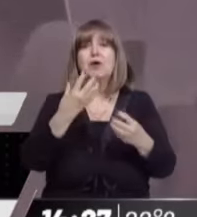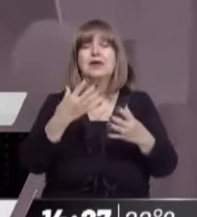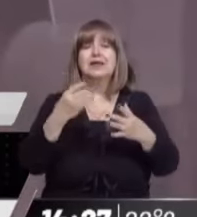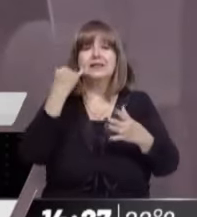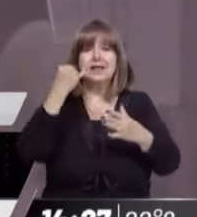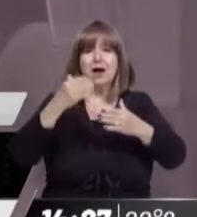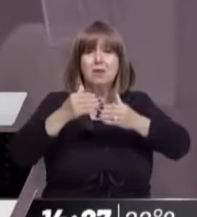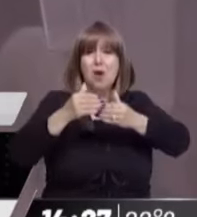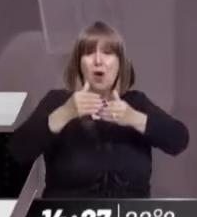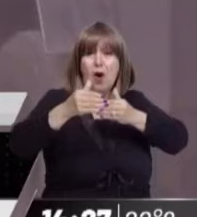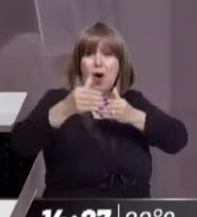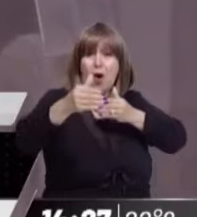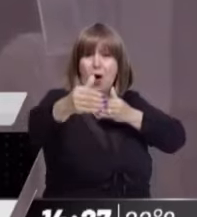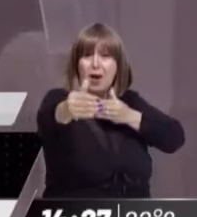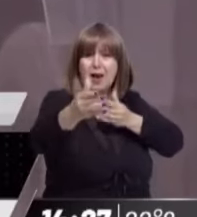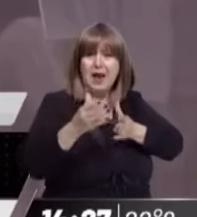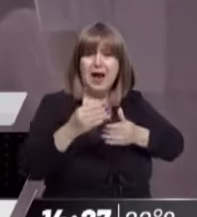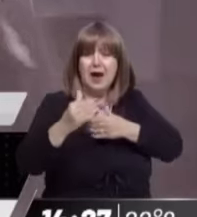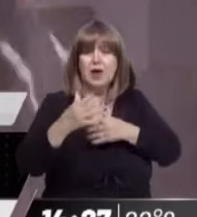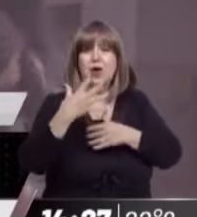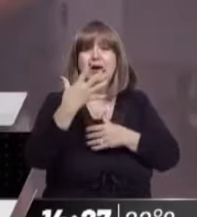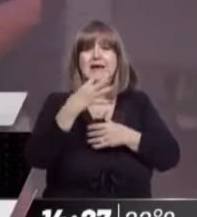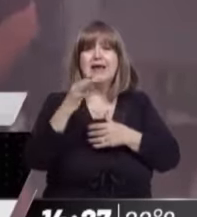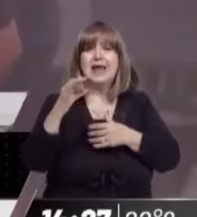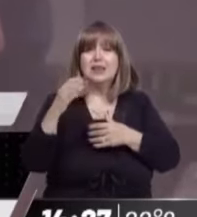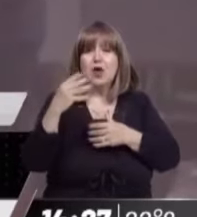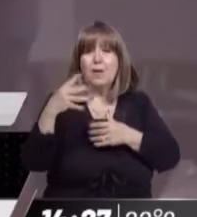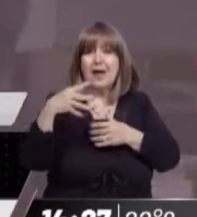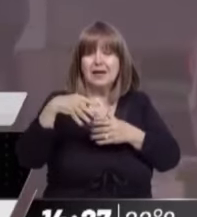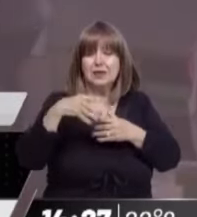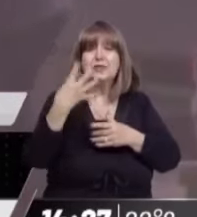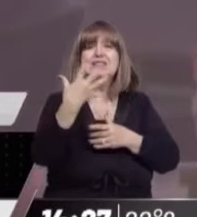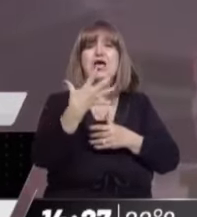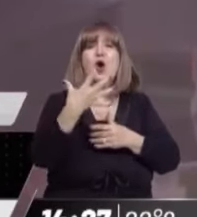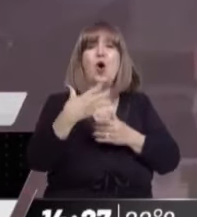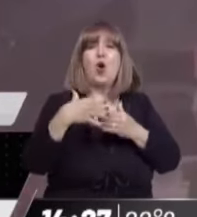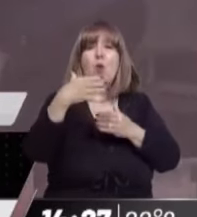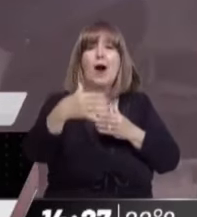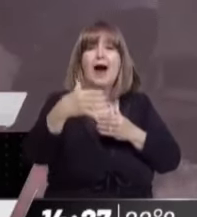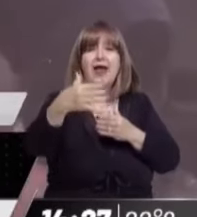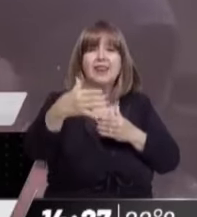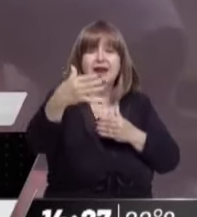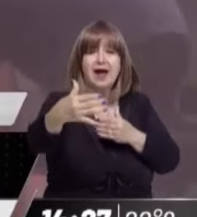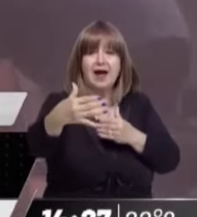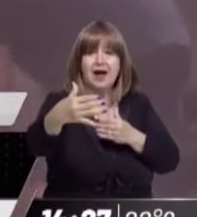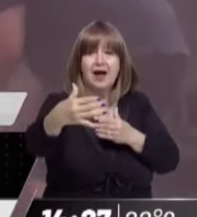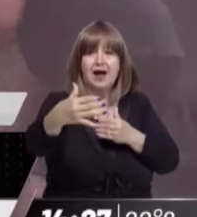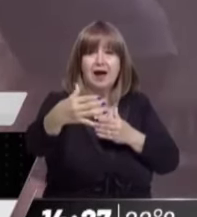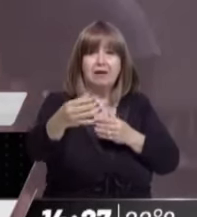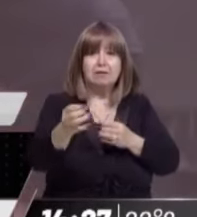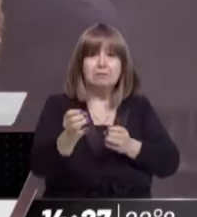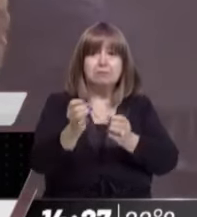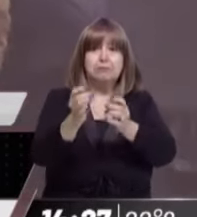se prendió fuego. El primero del que hablábamos, 500 metros aproximadamente, y ya nos hablan de otro en el